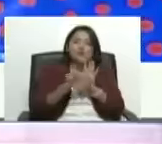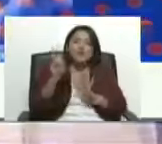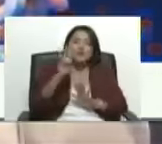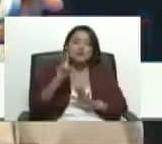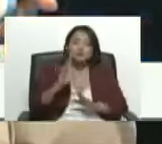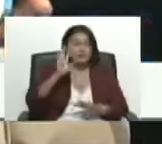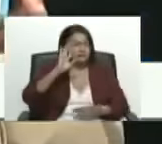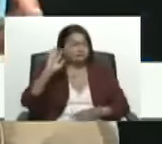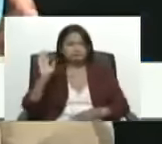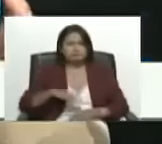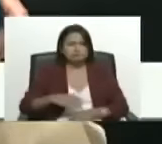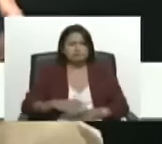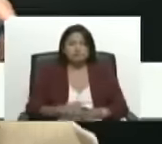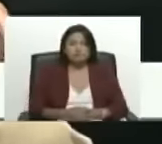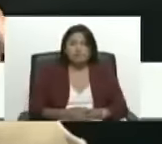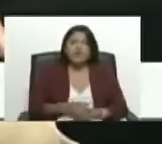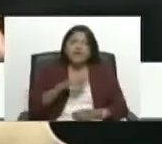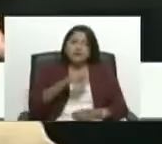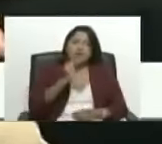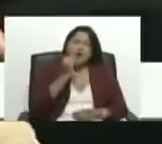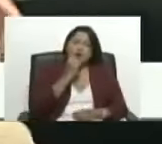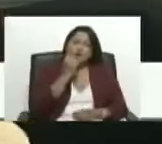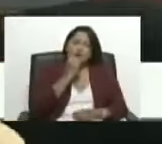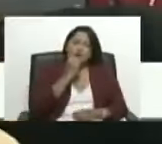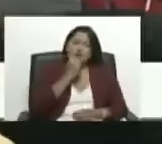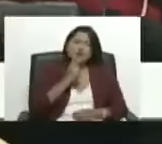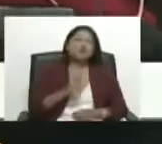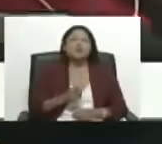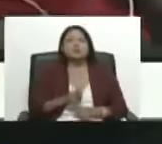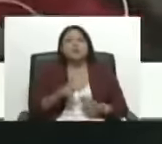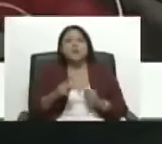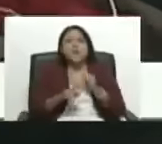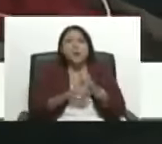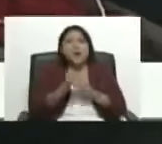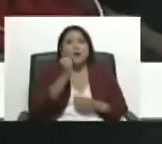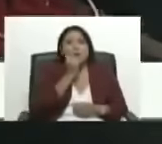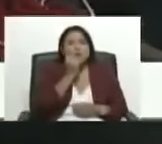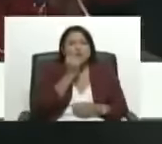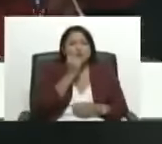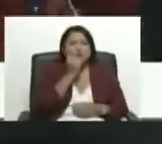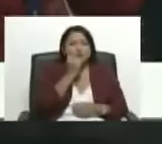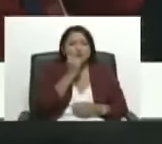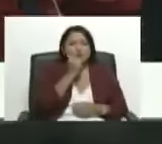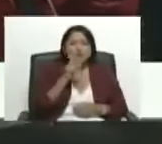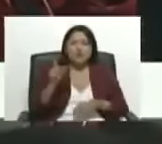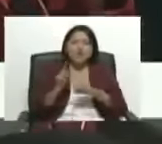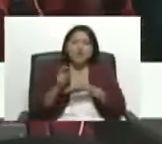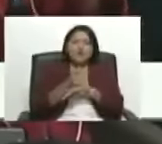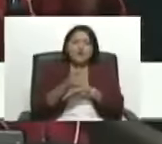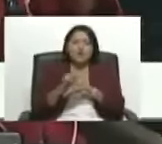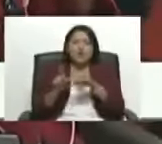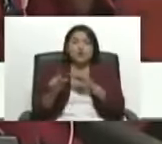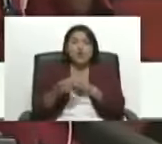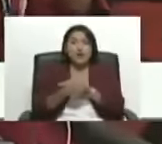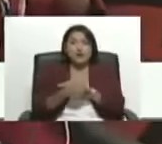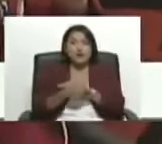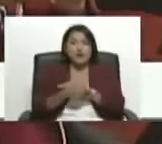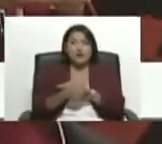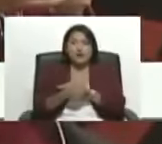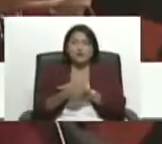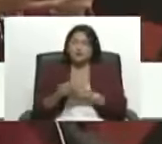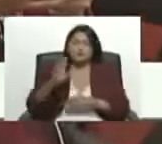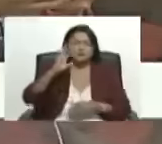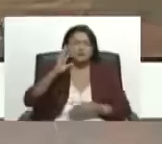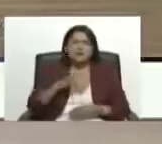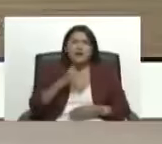Insólito. Es una grosería, una más por parte del gobierno de Guyana. Es una